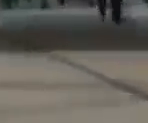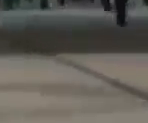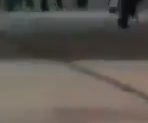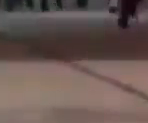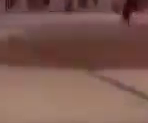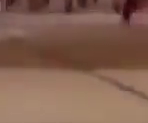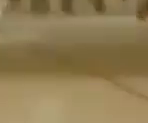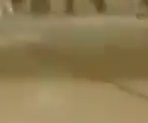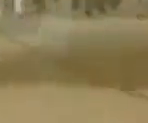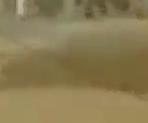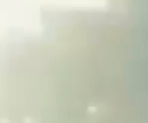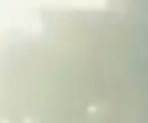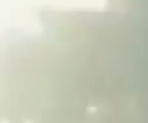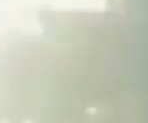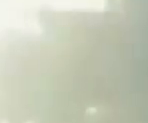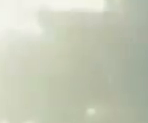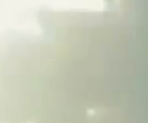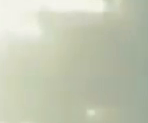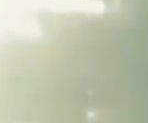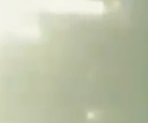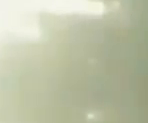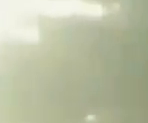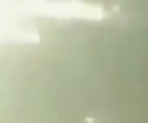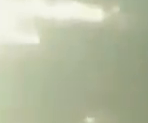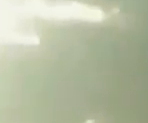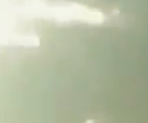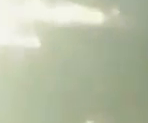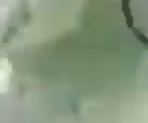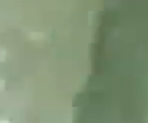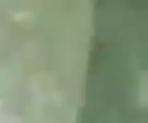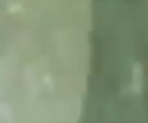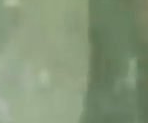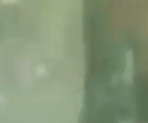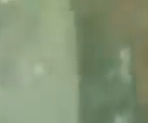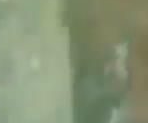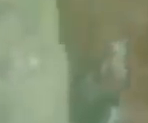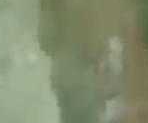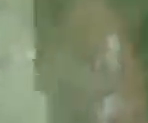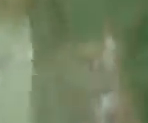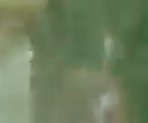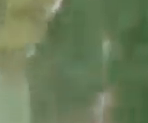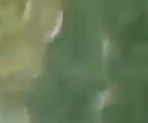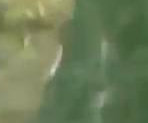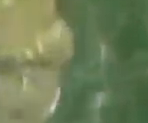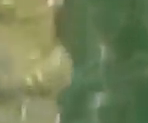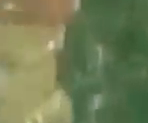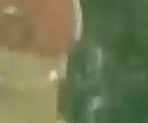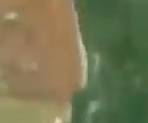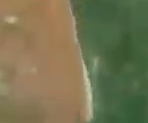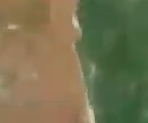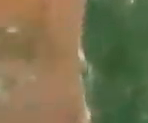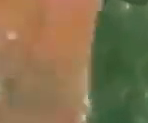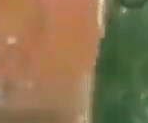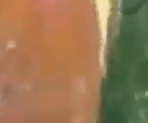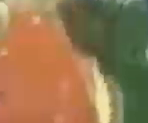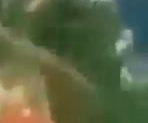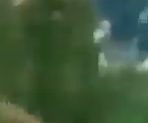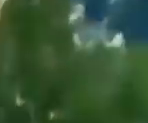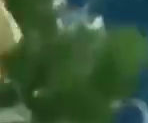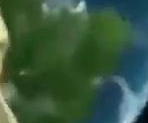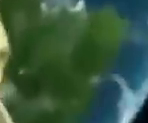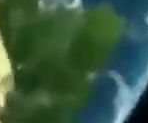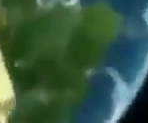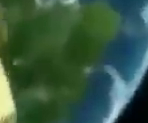vigente por los años que están por venir y por este siglo XXI. Para nosotros la patria es América. Hagamos libre a